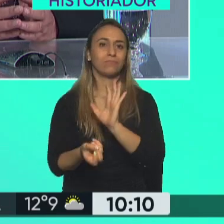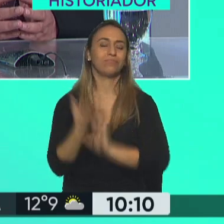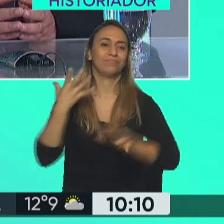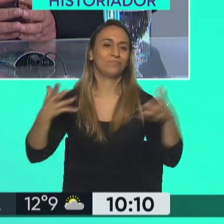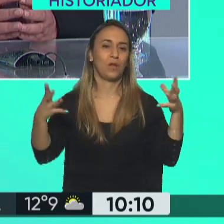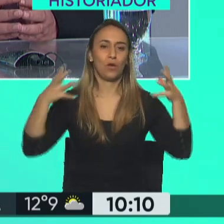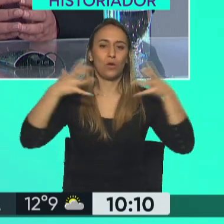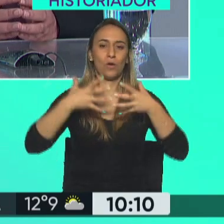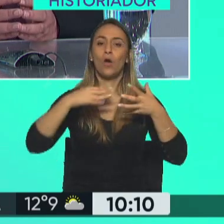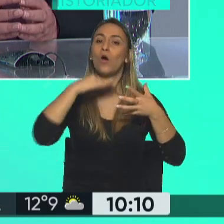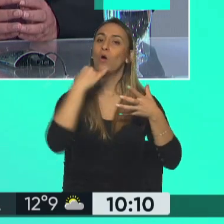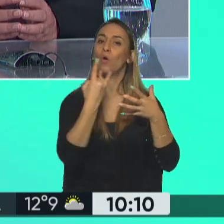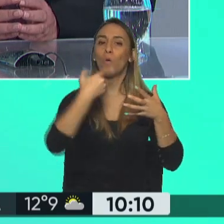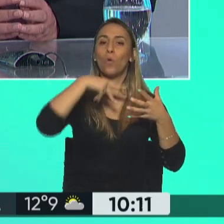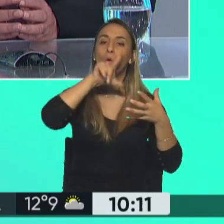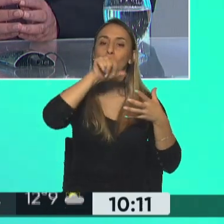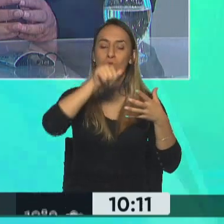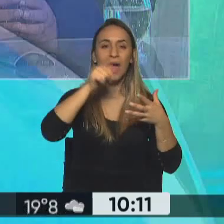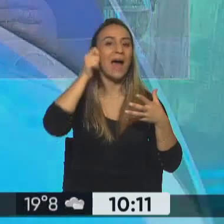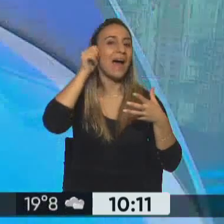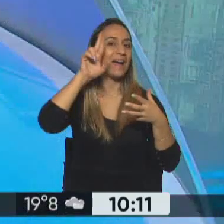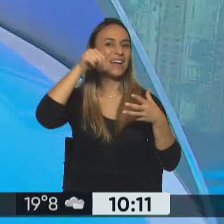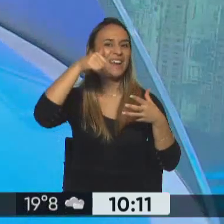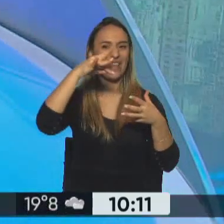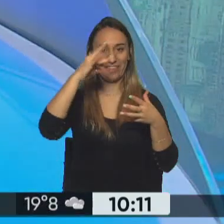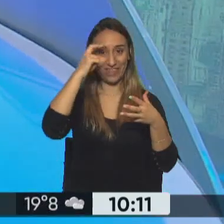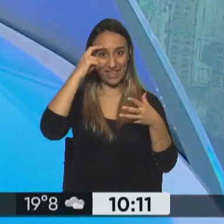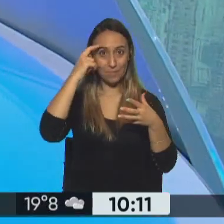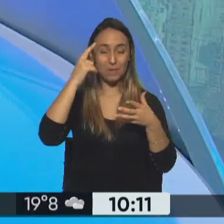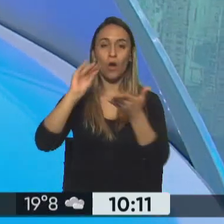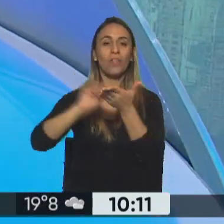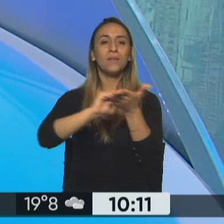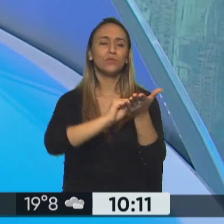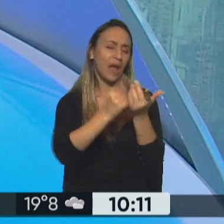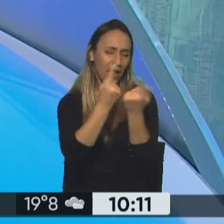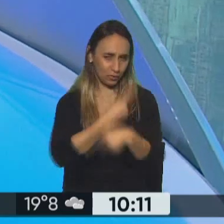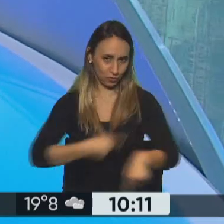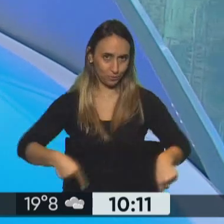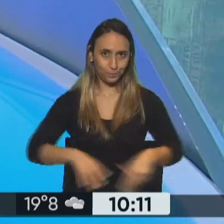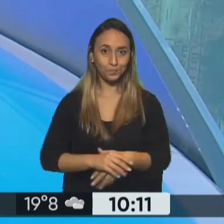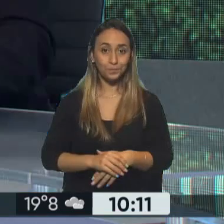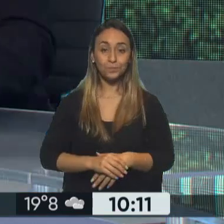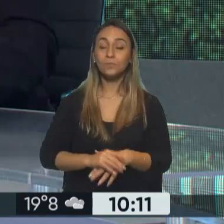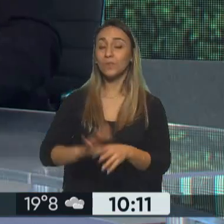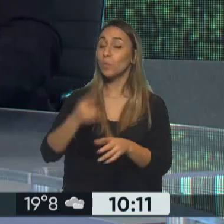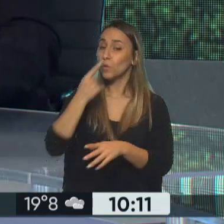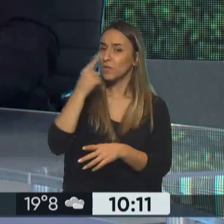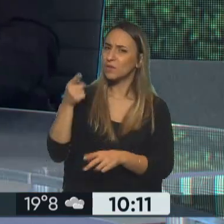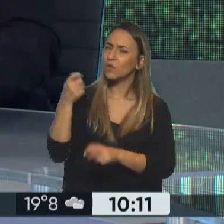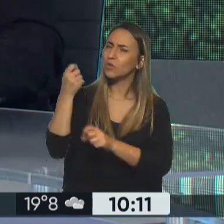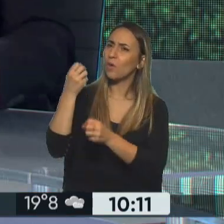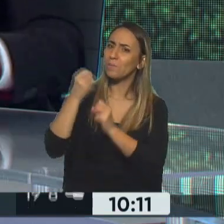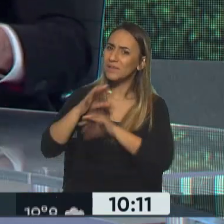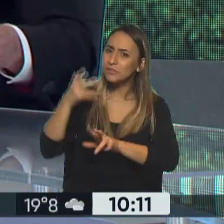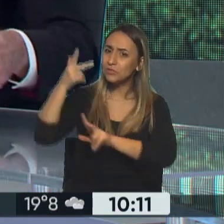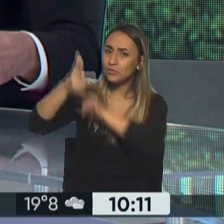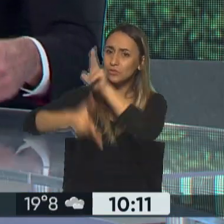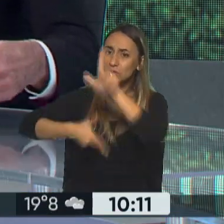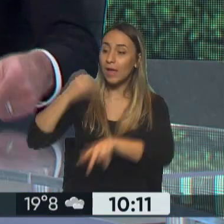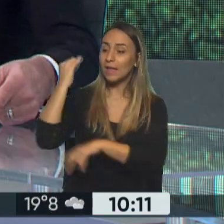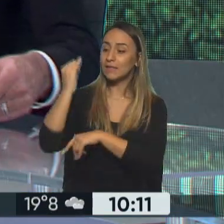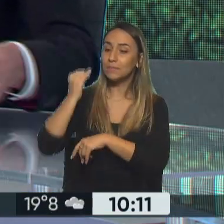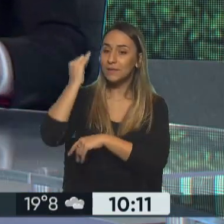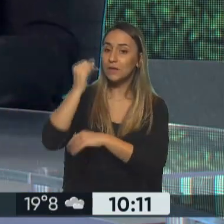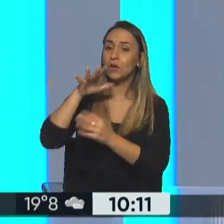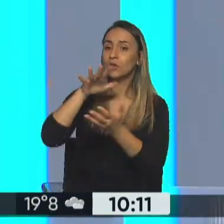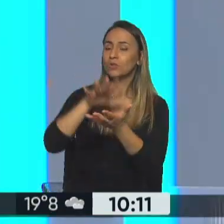diputados provinciales. Muy interesante, Roberto, cuando comenzamos esta charla, y dijo, bueno, nació un nuevo país, nació una nación, pero se